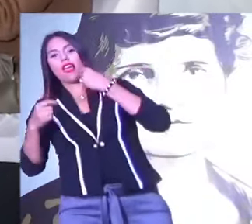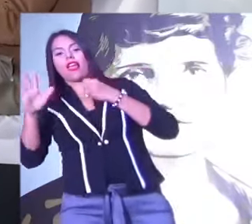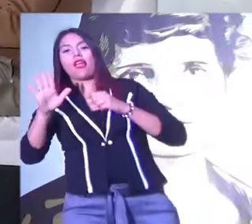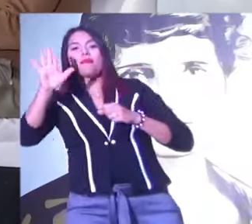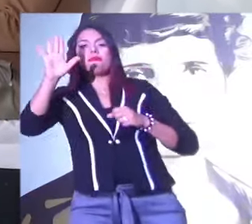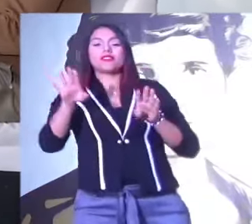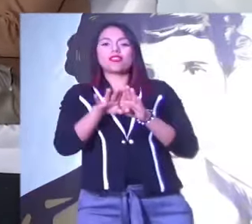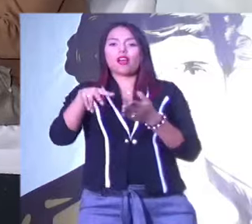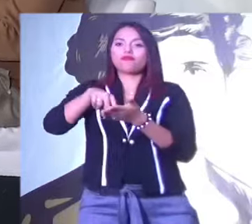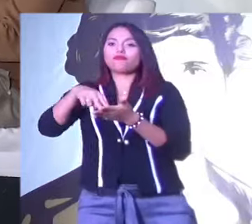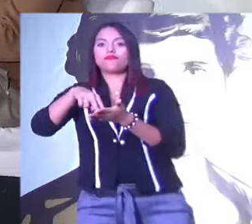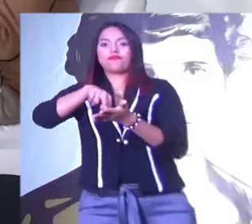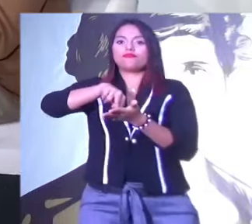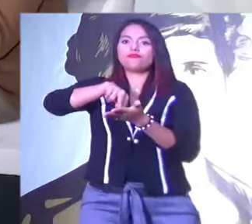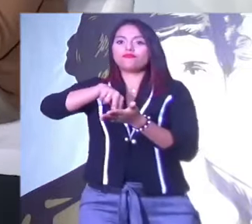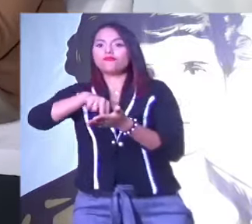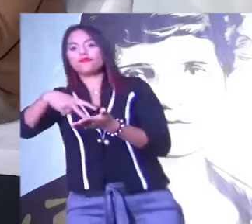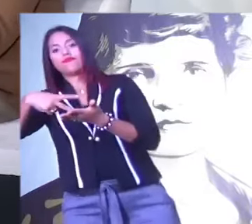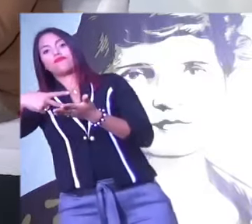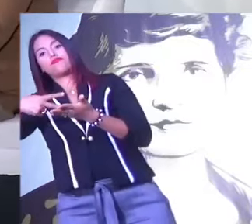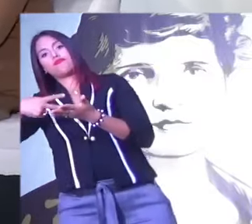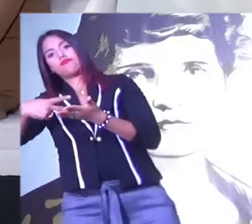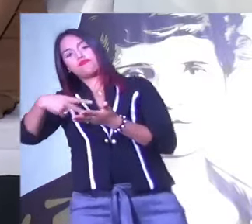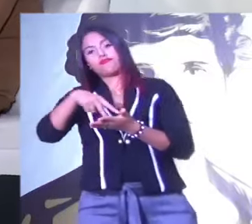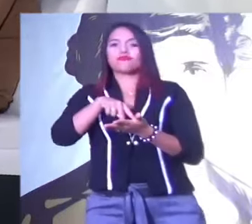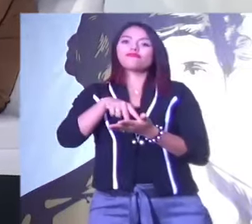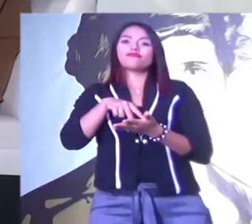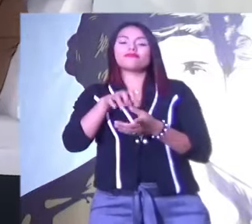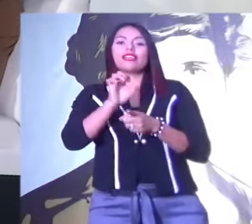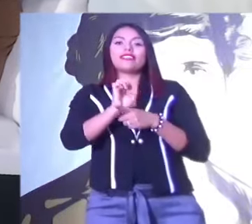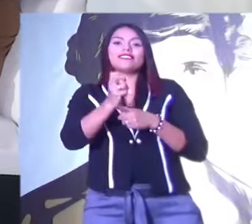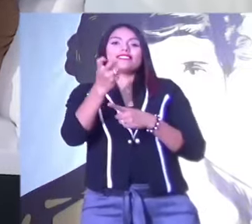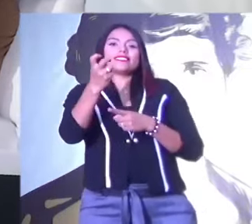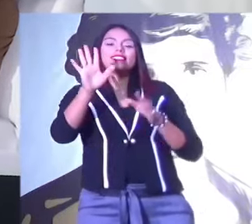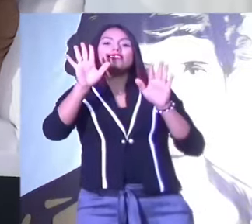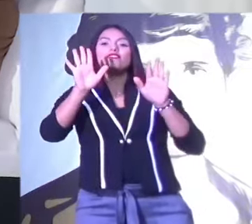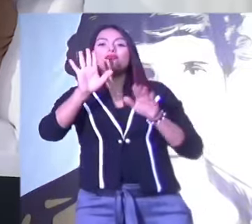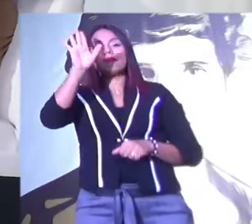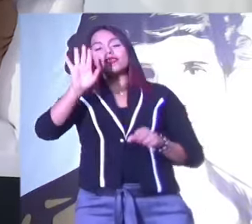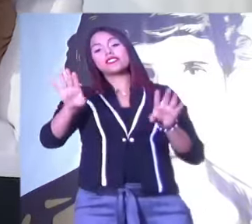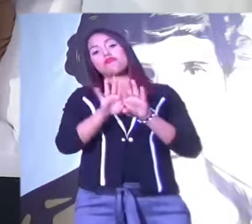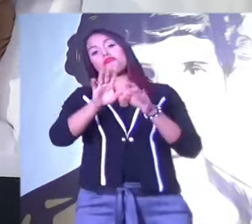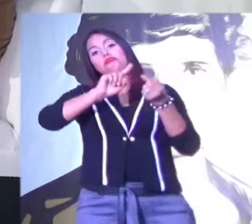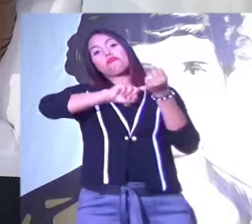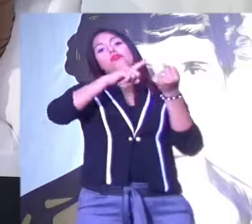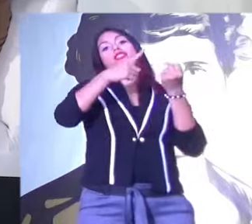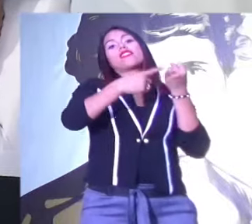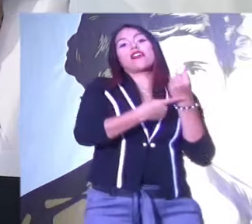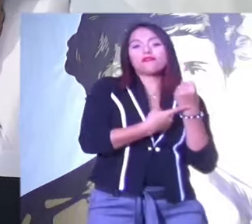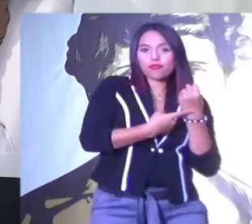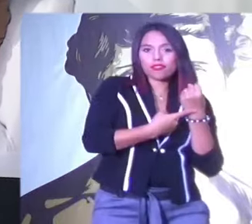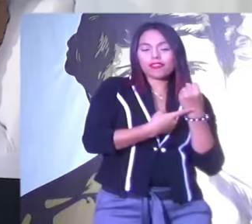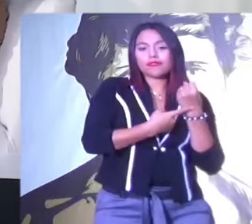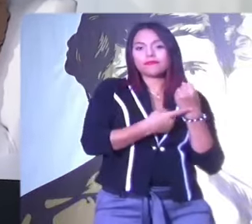¿no? Y simplemente pues manejar como metáfora el poder de la palabra, como que si fuera un poder real, ¿no?